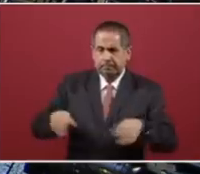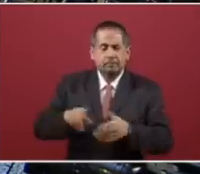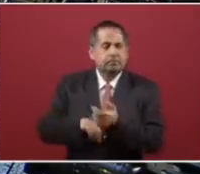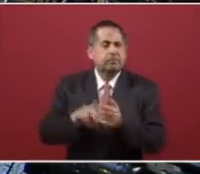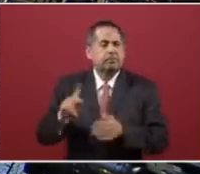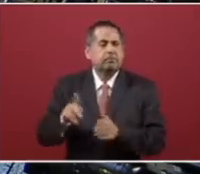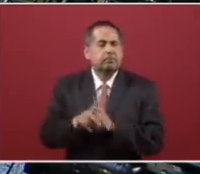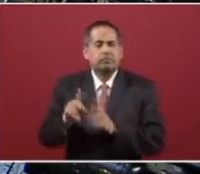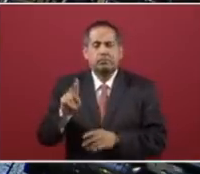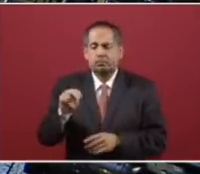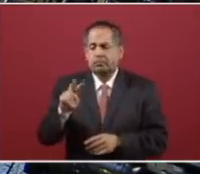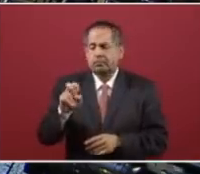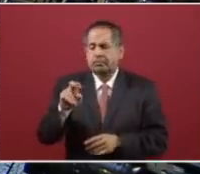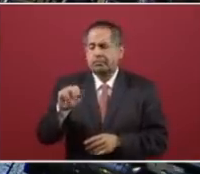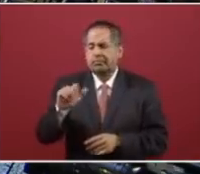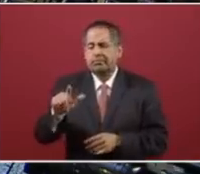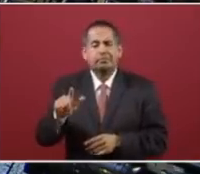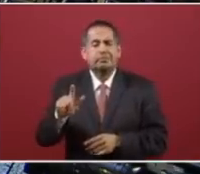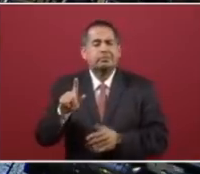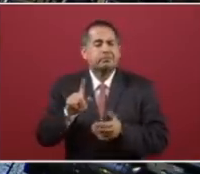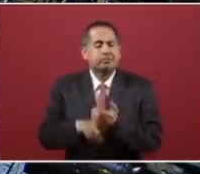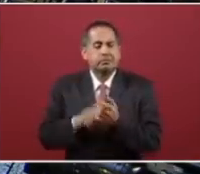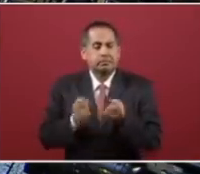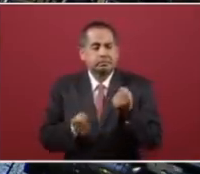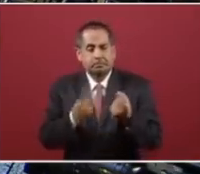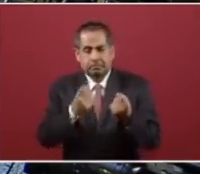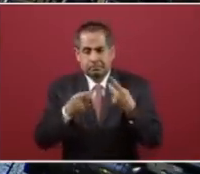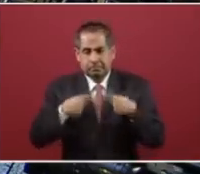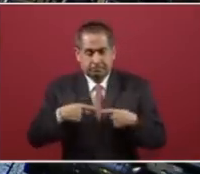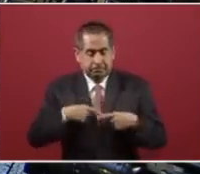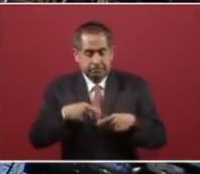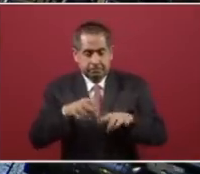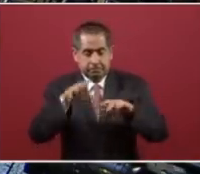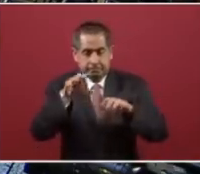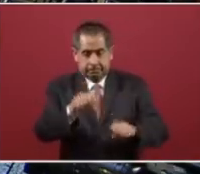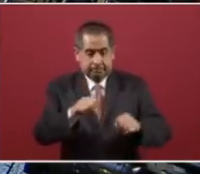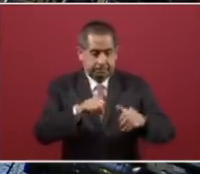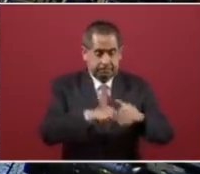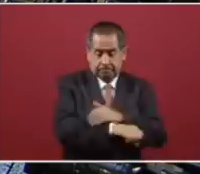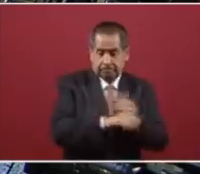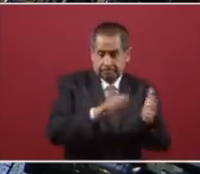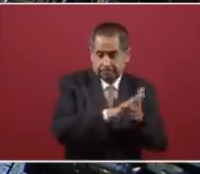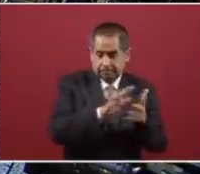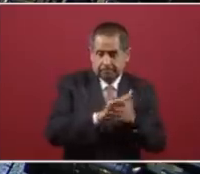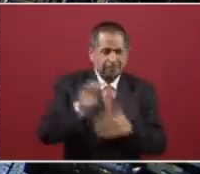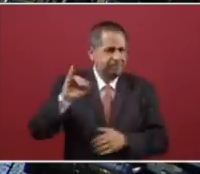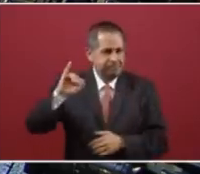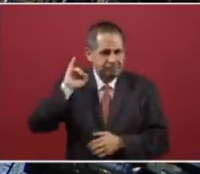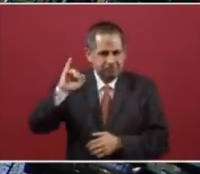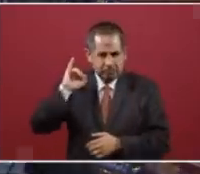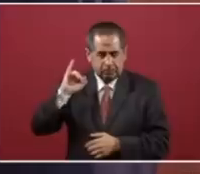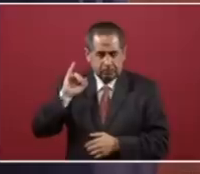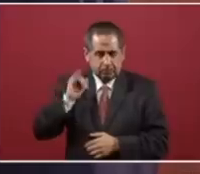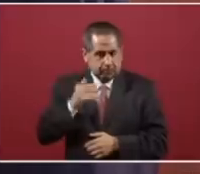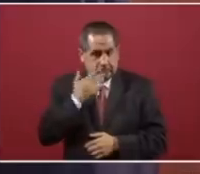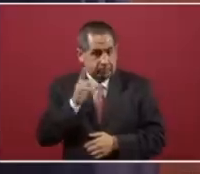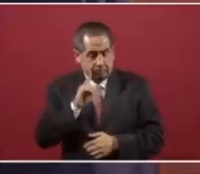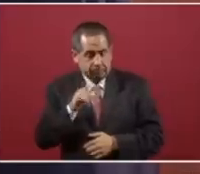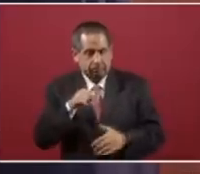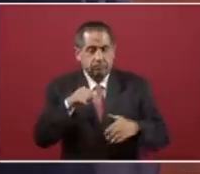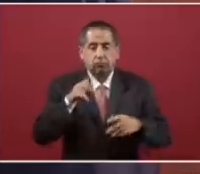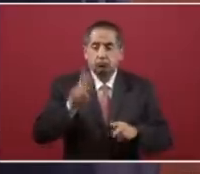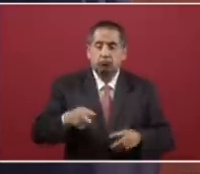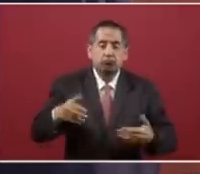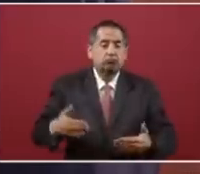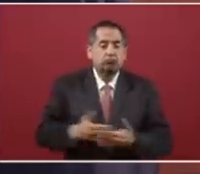periódico el universal en torno a que alguna de estas personas que privaron ilegalmente de su libertad del jueves pasado eran de origen